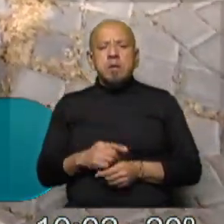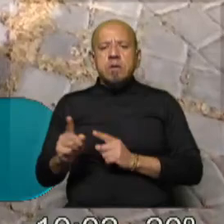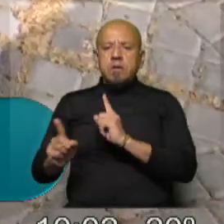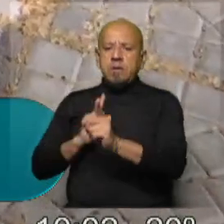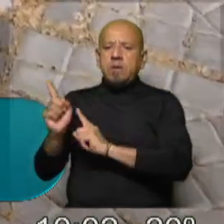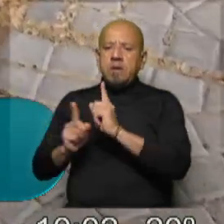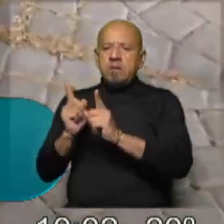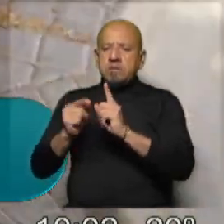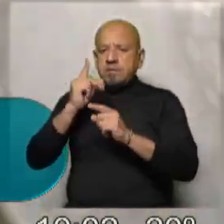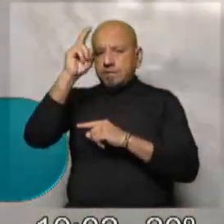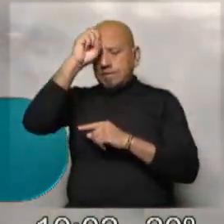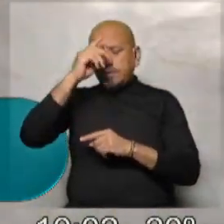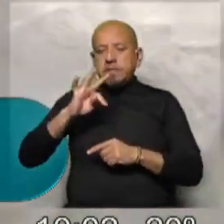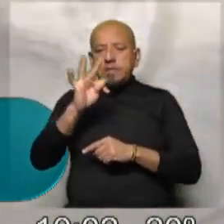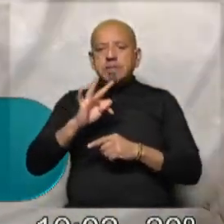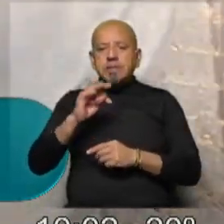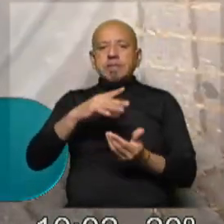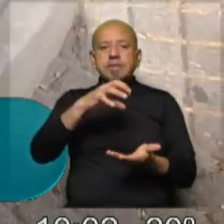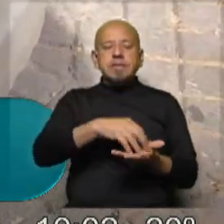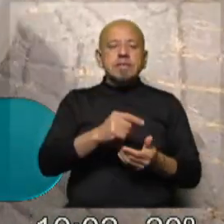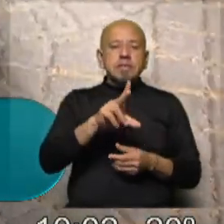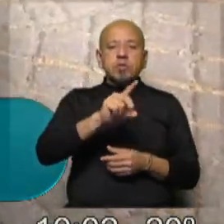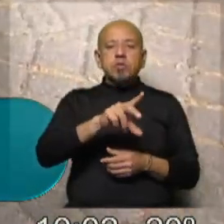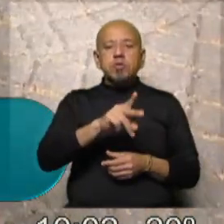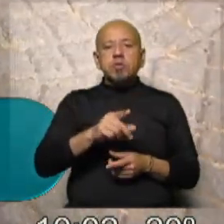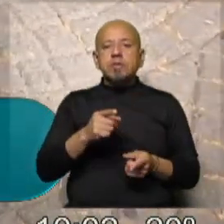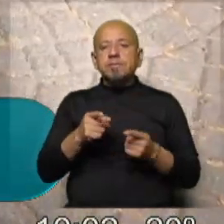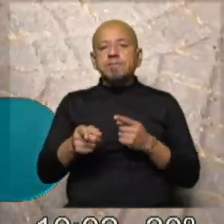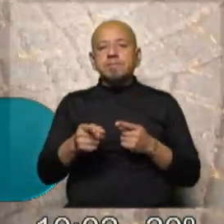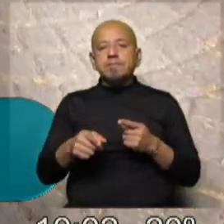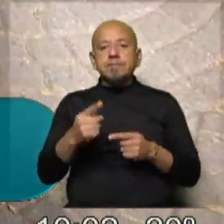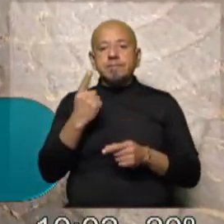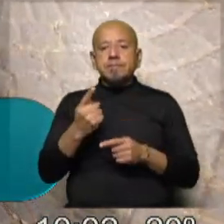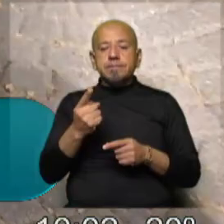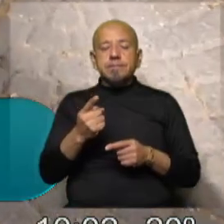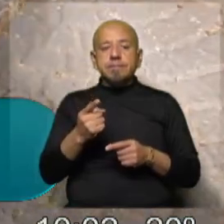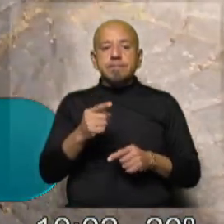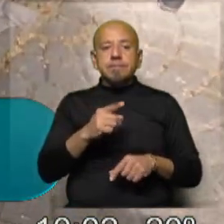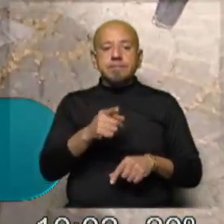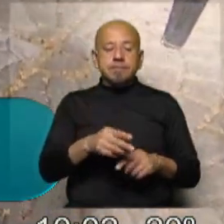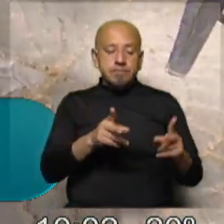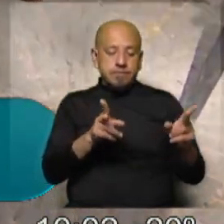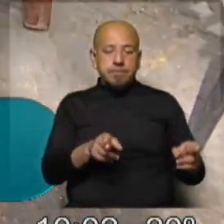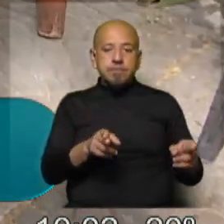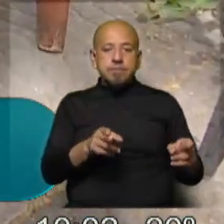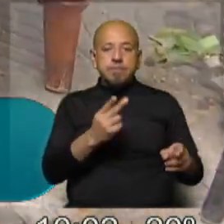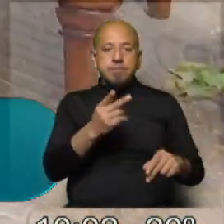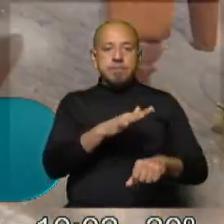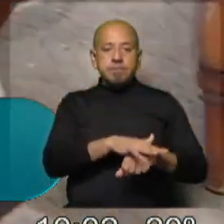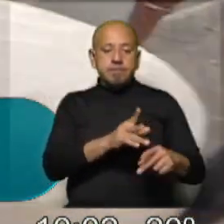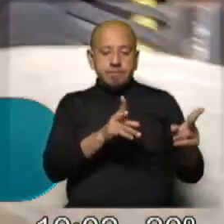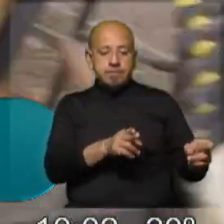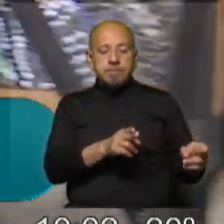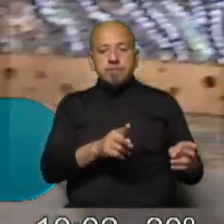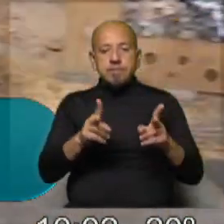Hospital Villarrobó, del taller Sala 12, pero estamos en, esa es la primera etapa de salud mental, la primera etapa de rehabilitación.